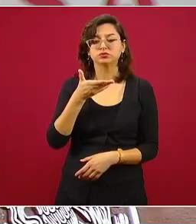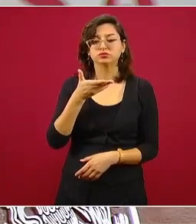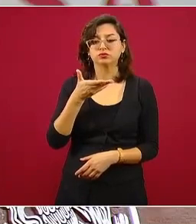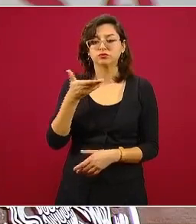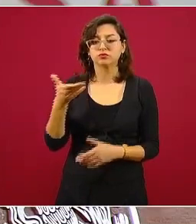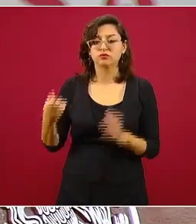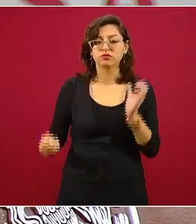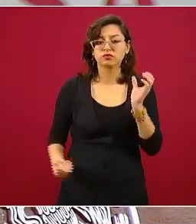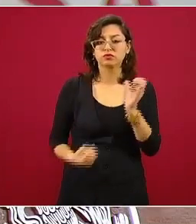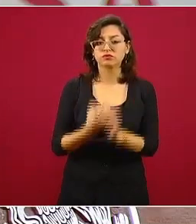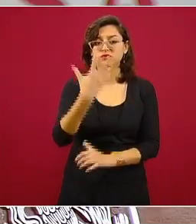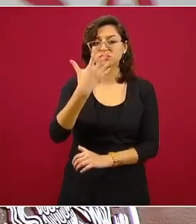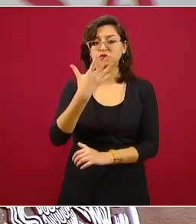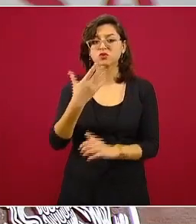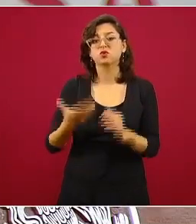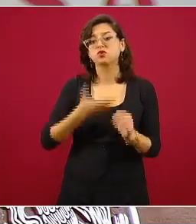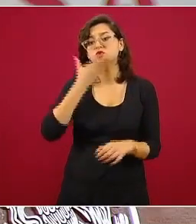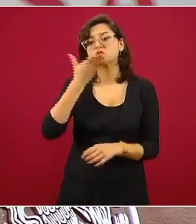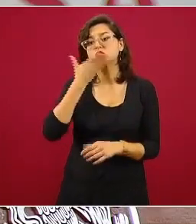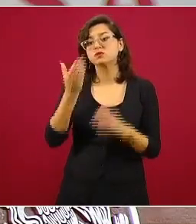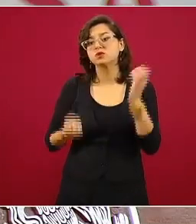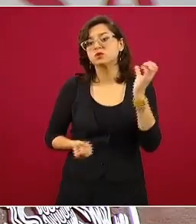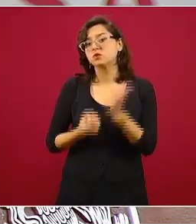en favor de la honestidad.